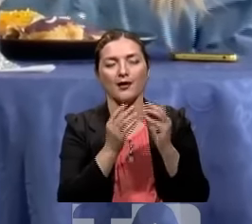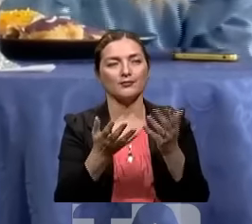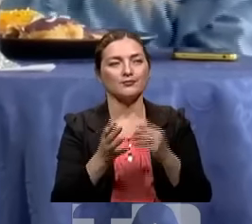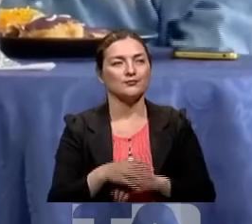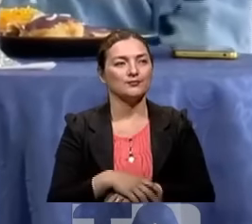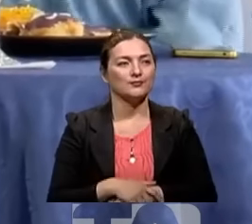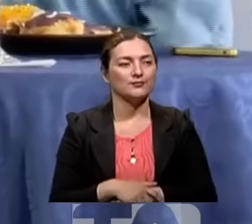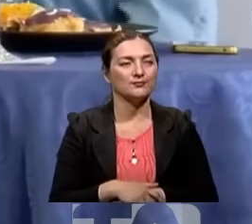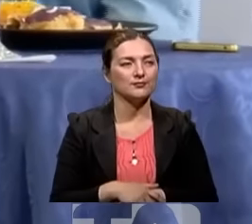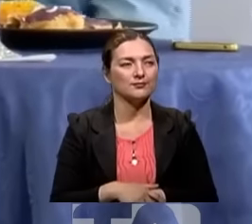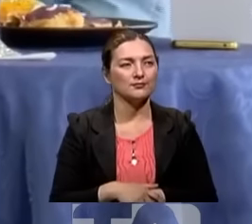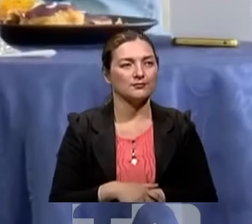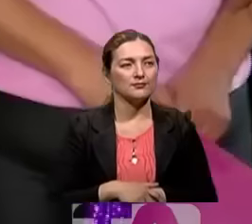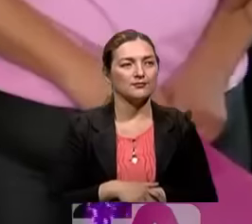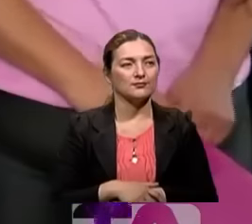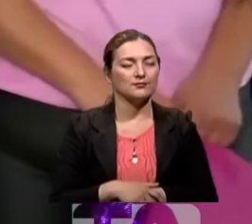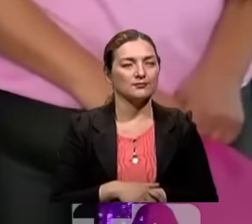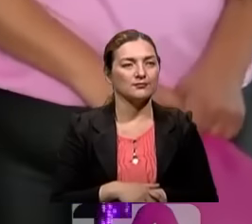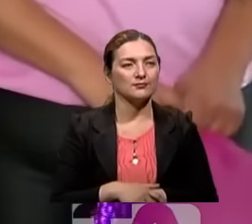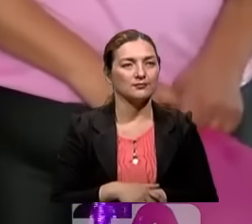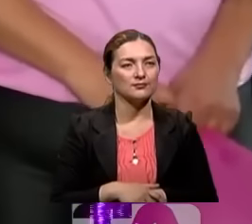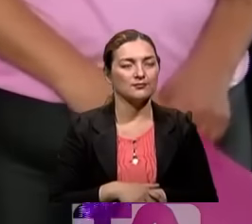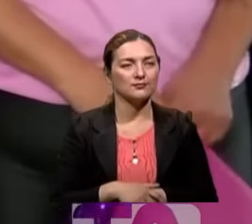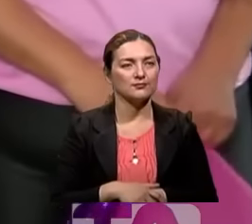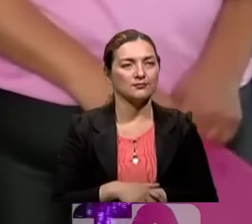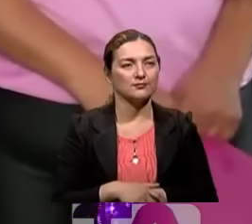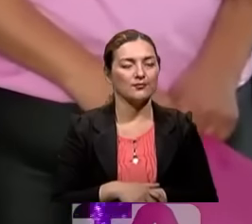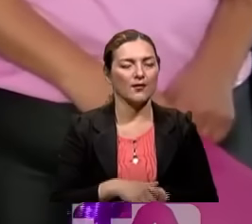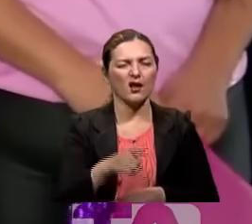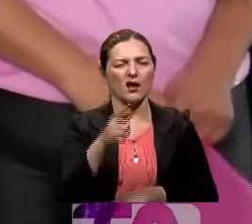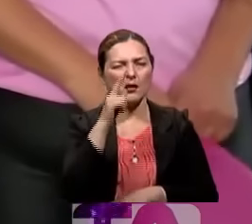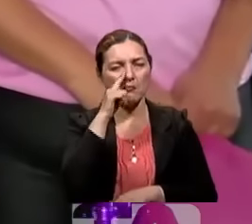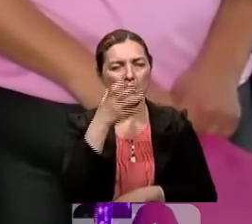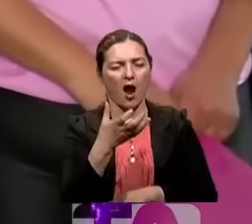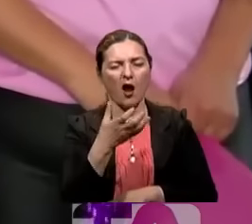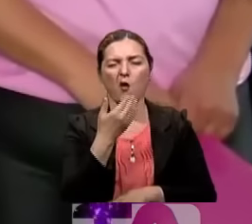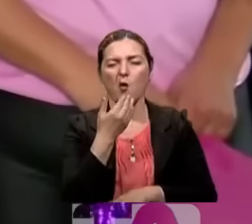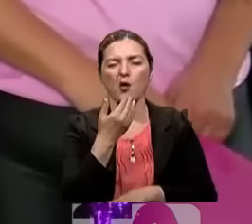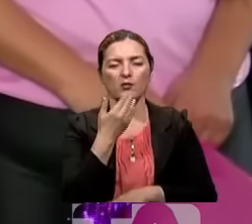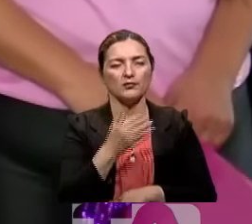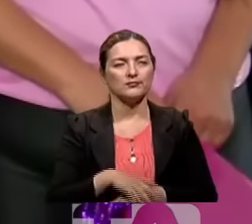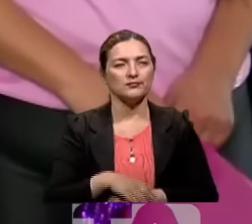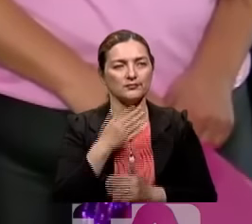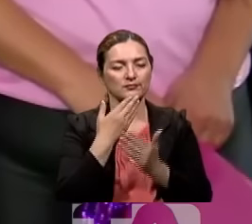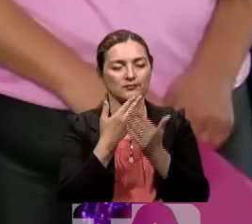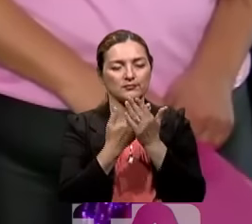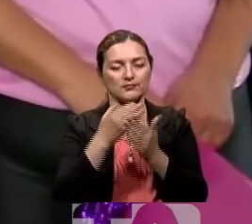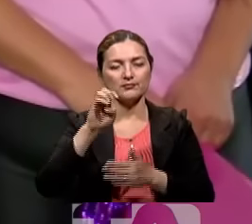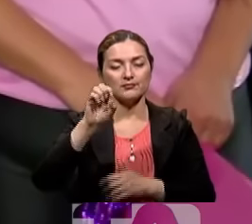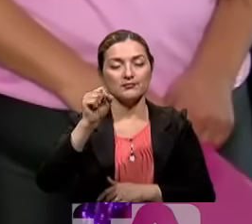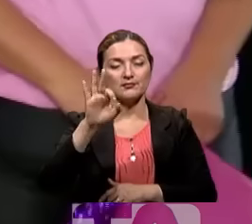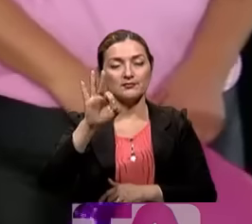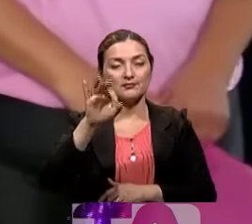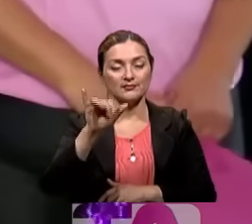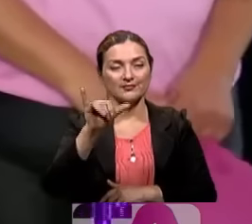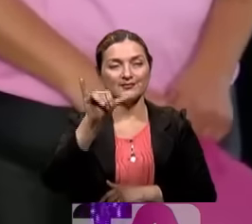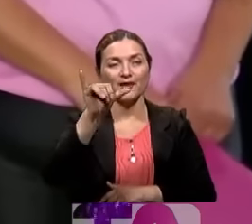a comenzar contigo, mi querida Titi, cuéntanos cómo encontraste esta guagua del Hotel Quito. Gracias, Steffi. A ver,